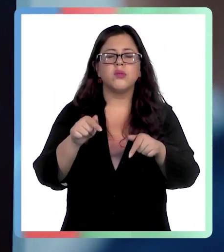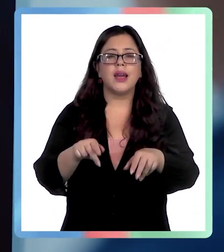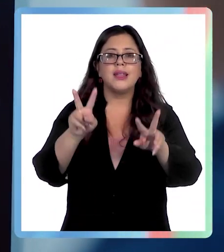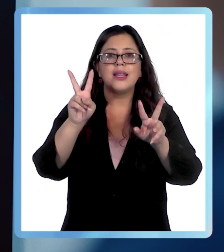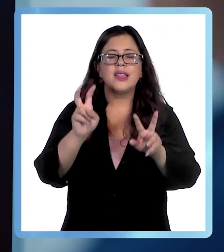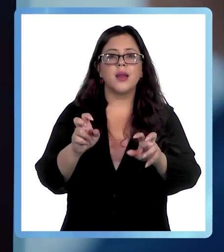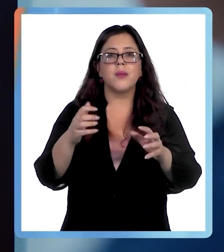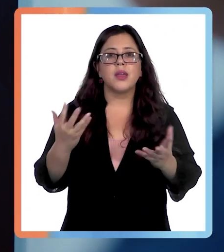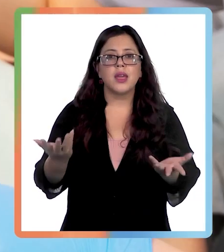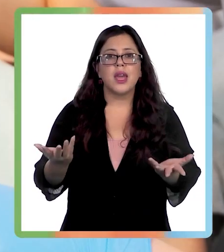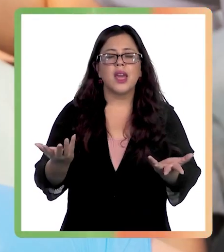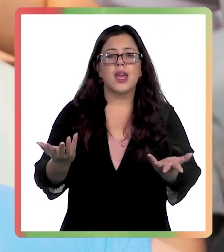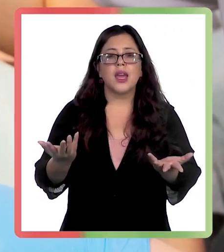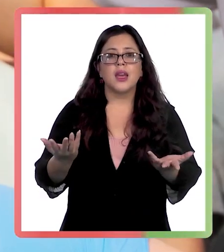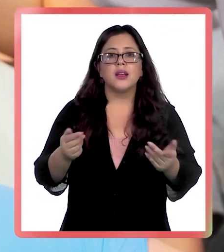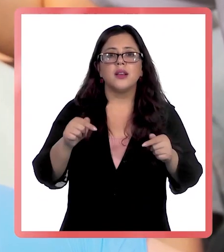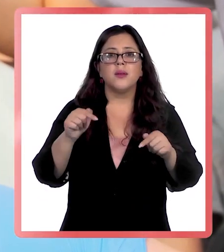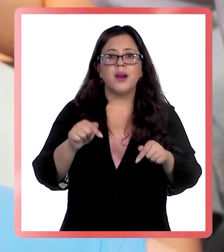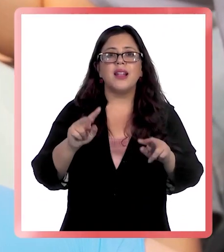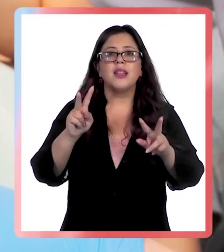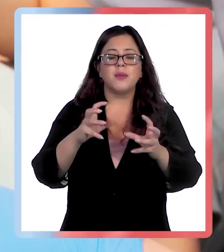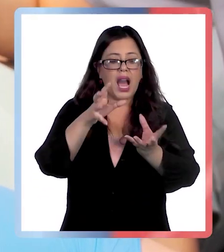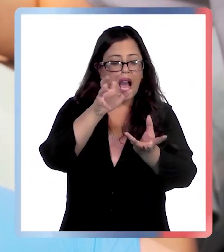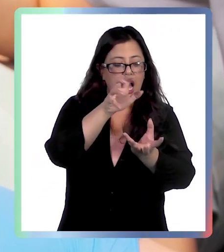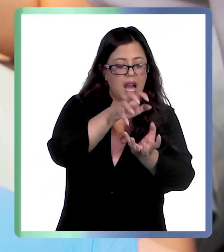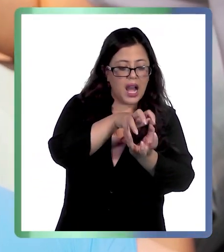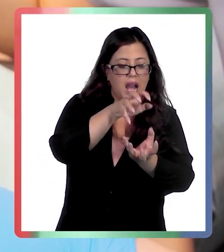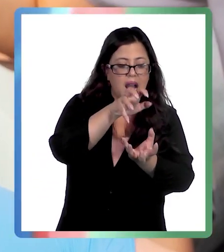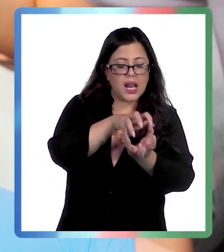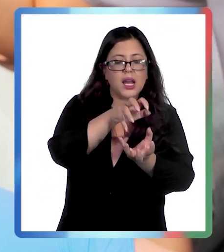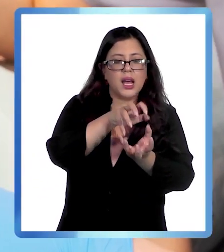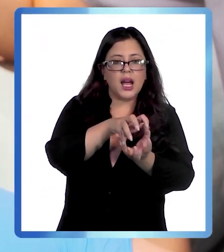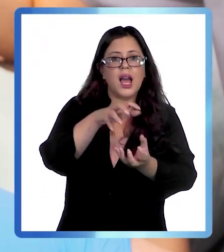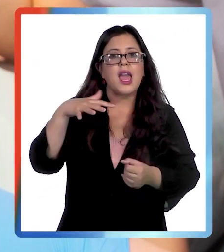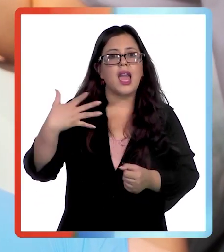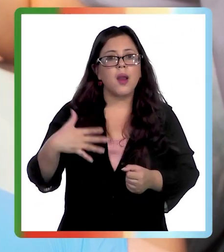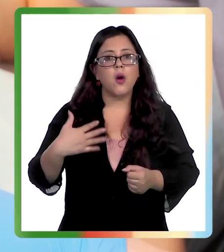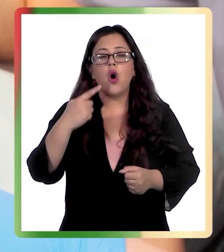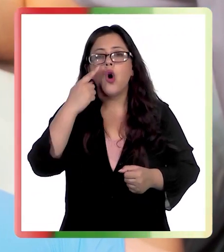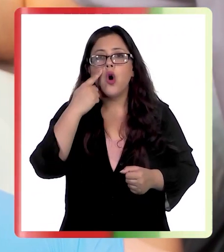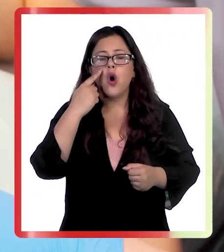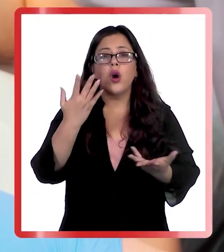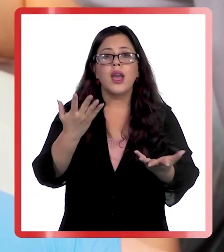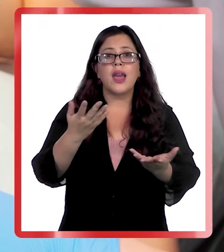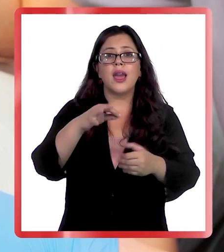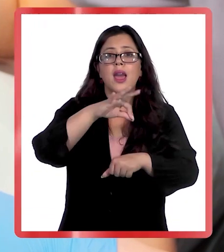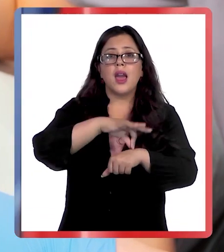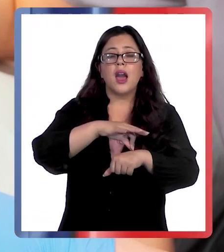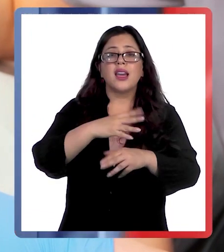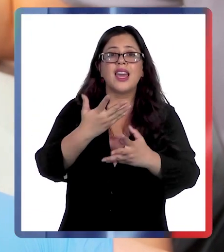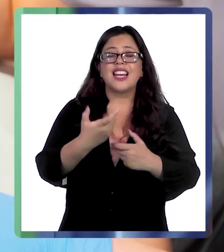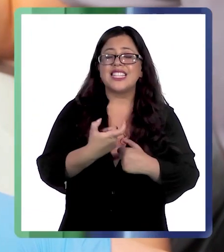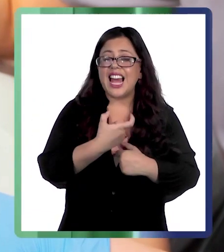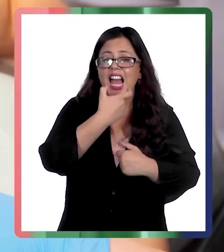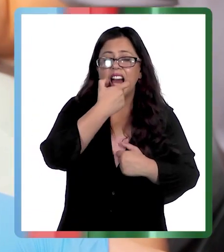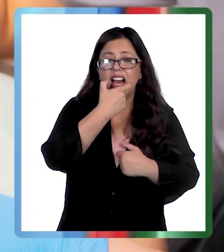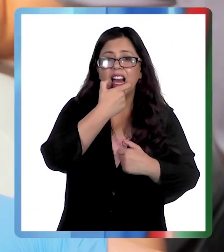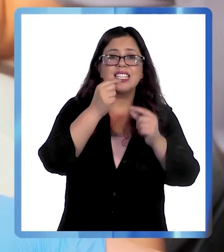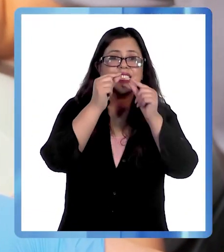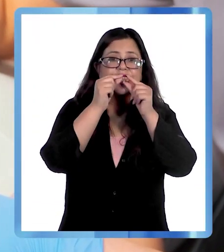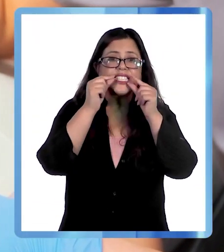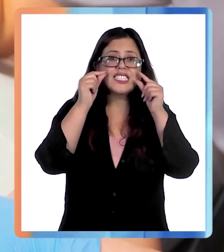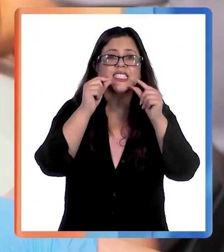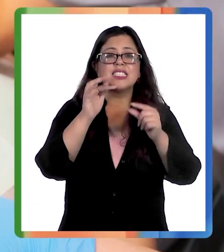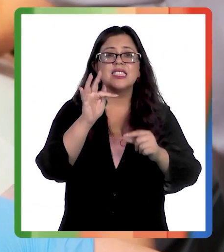tema para hacer congruente mi mordida eso es sumamente importante de hecho por eso te digo que la ortodoncia por ejemplo los